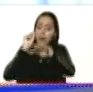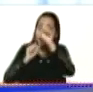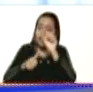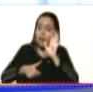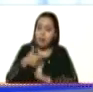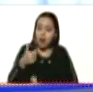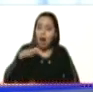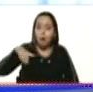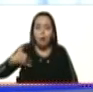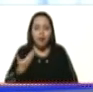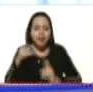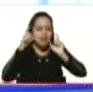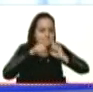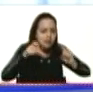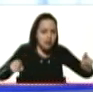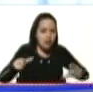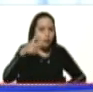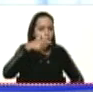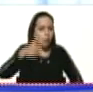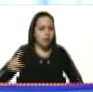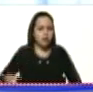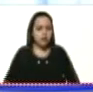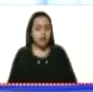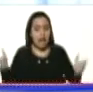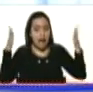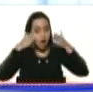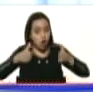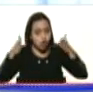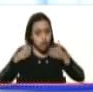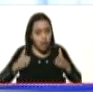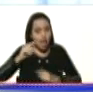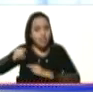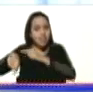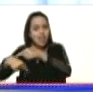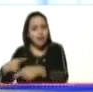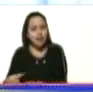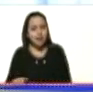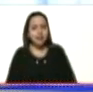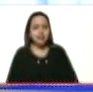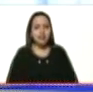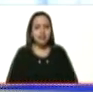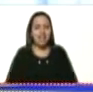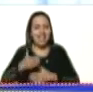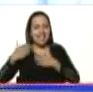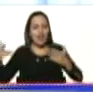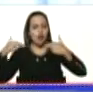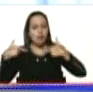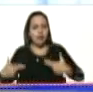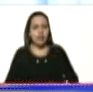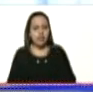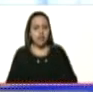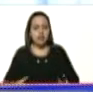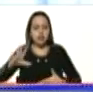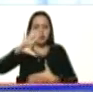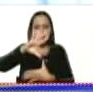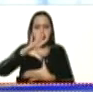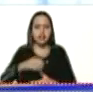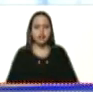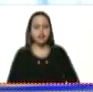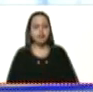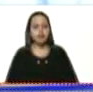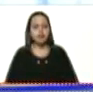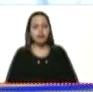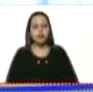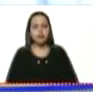ilustre a su pueblo. Le aconseja al que se convertiría en el gran humanista de América. Ante